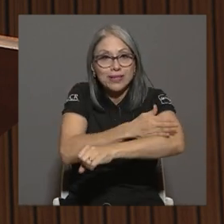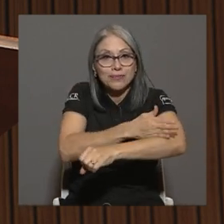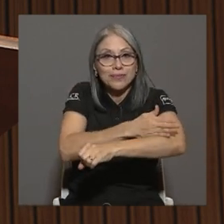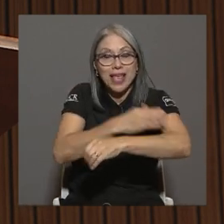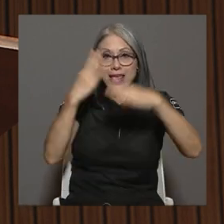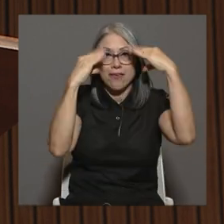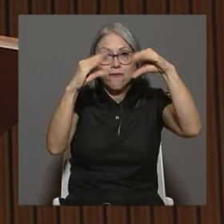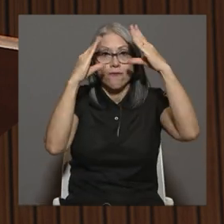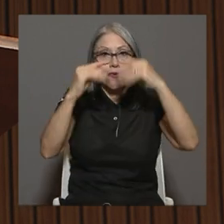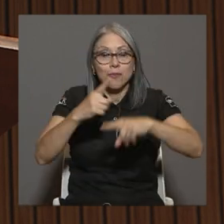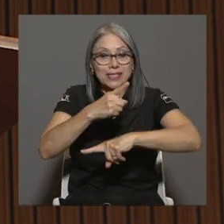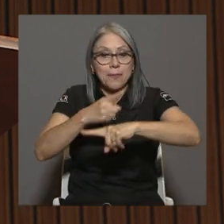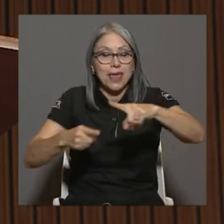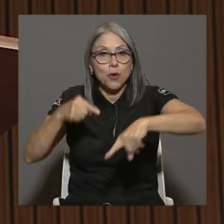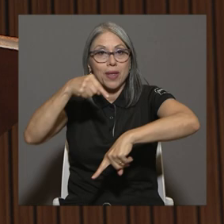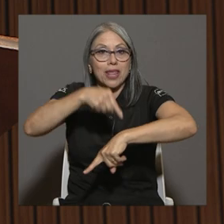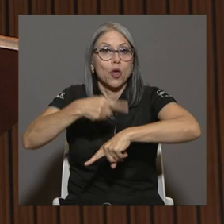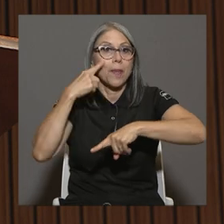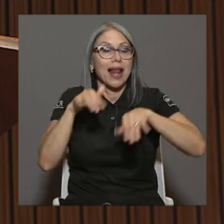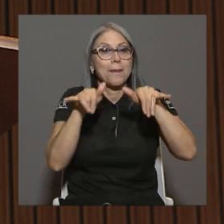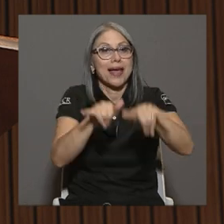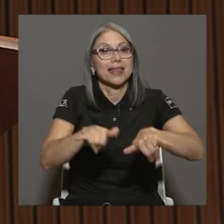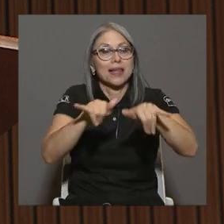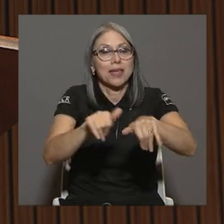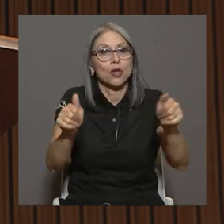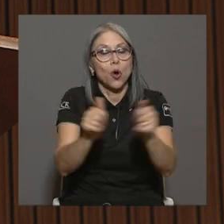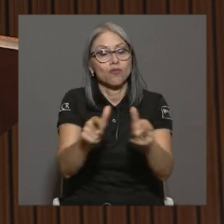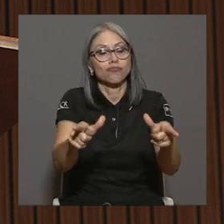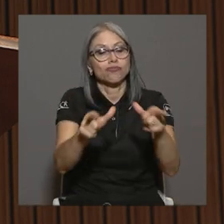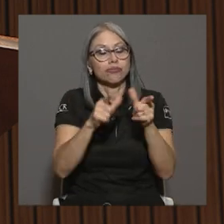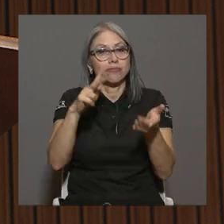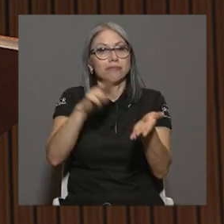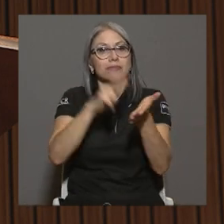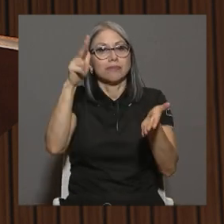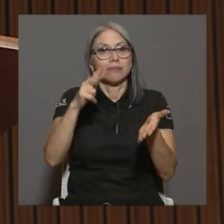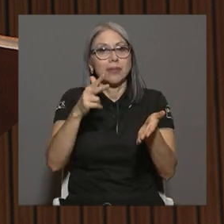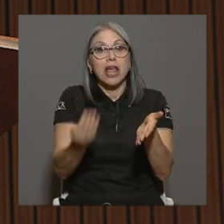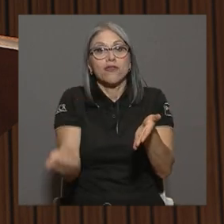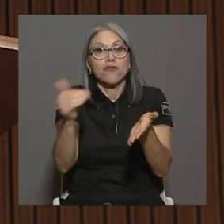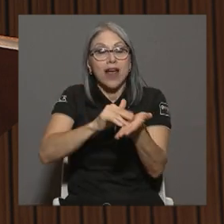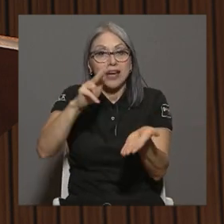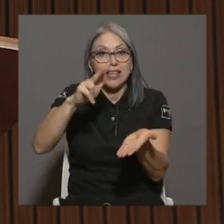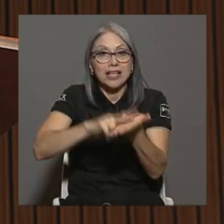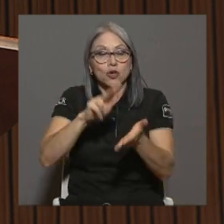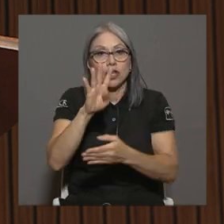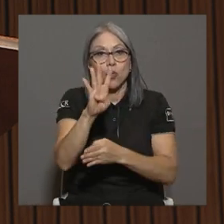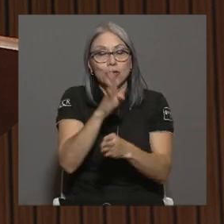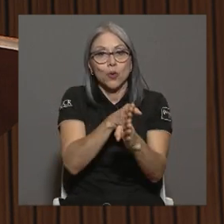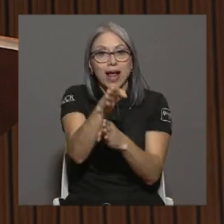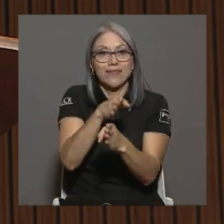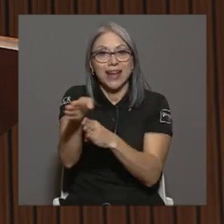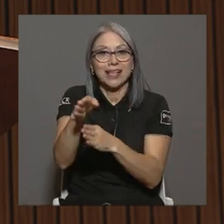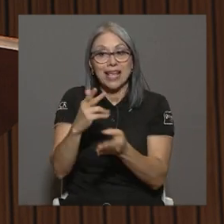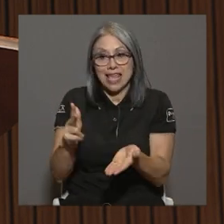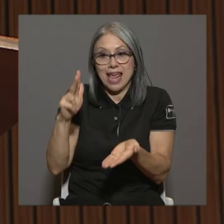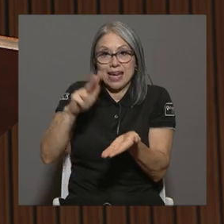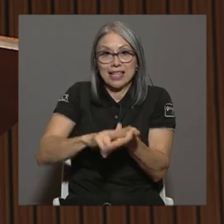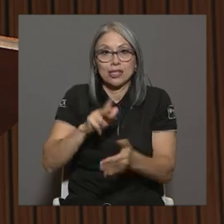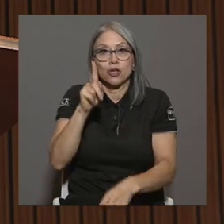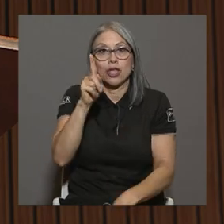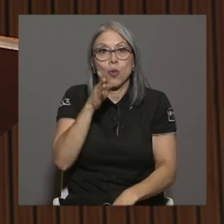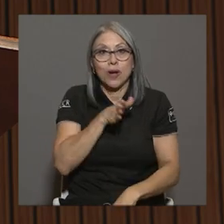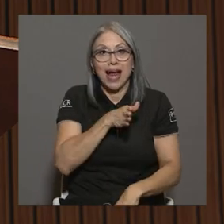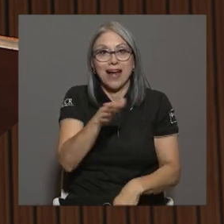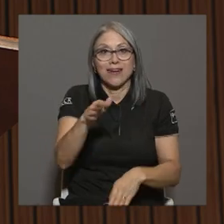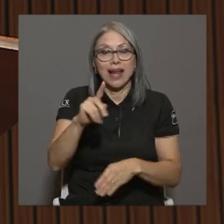para el mantenimiento de la acreditación, la reacreditación de 4 carreras y la acreditación de una carrera por